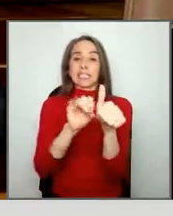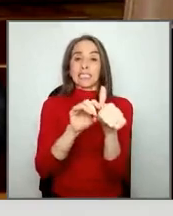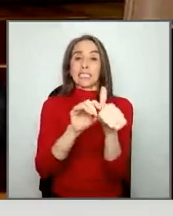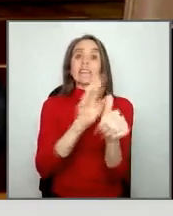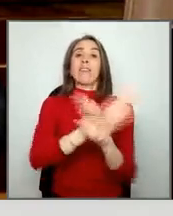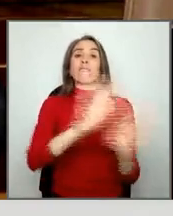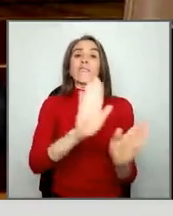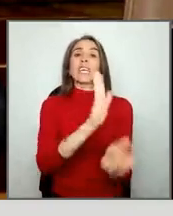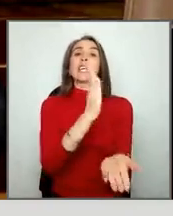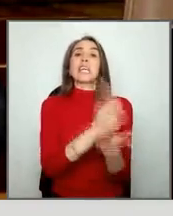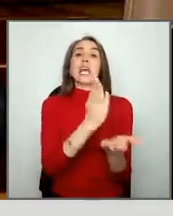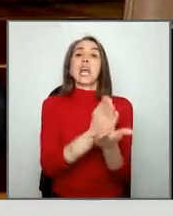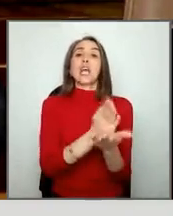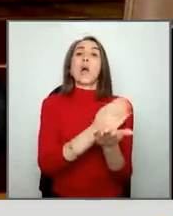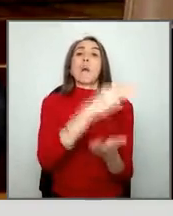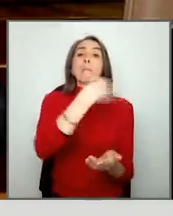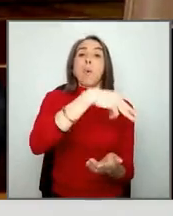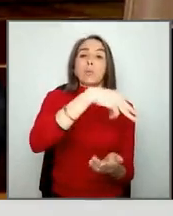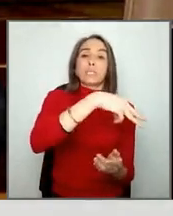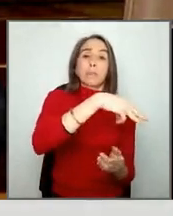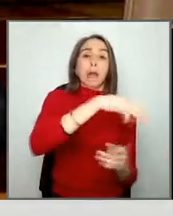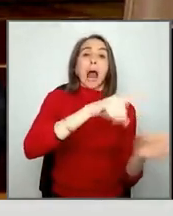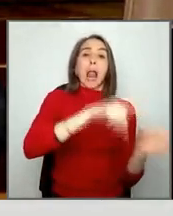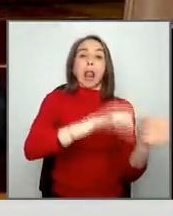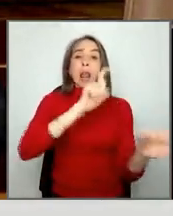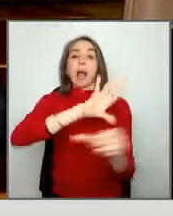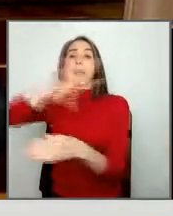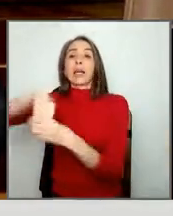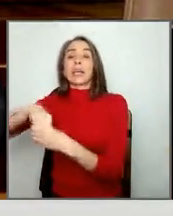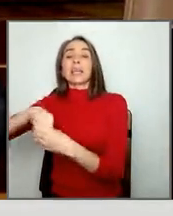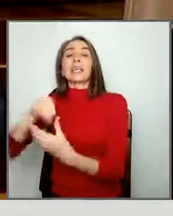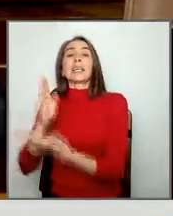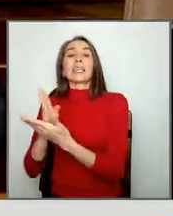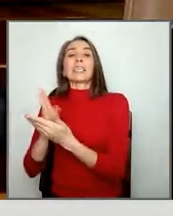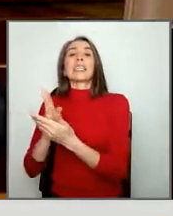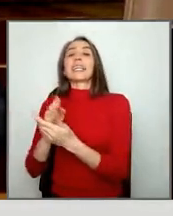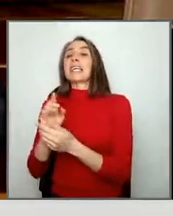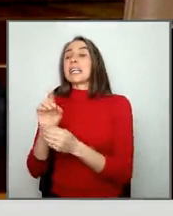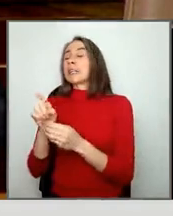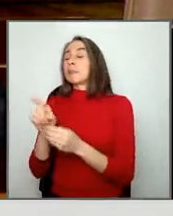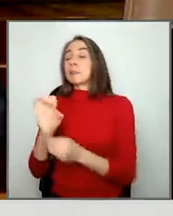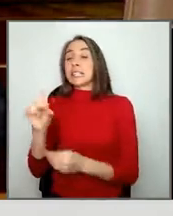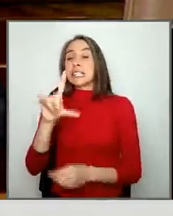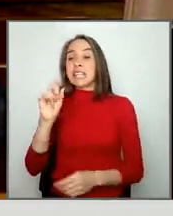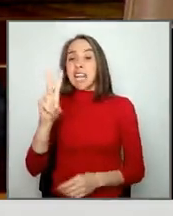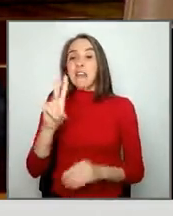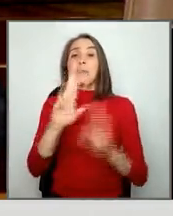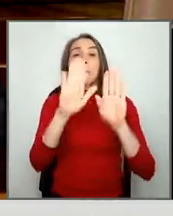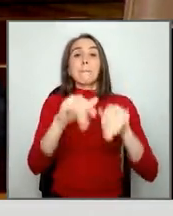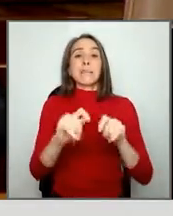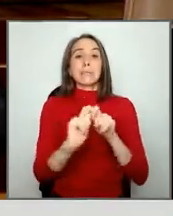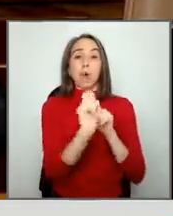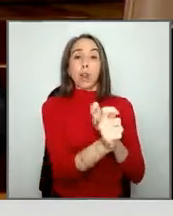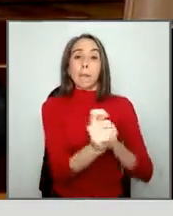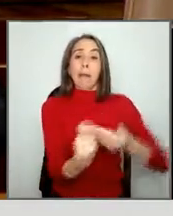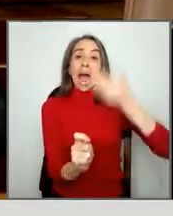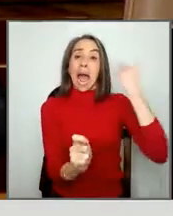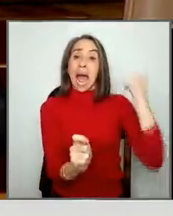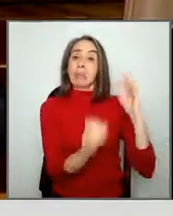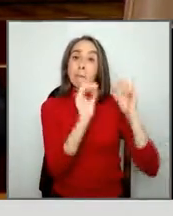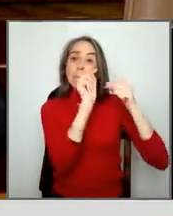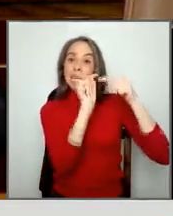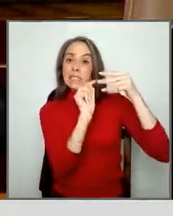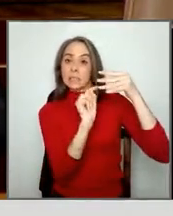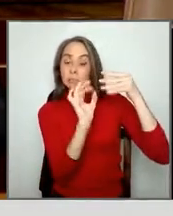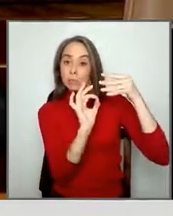locales de Educación mantendrán todas y cada una de las asignaciones que recibían siempre que sean pactado al menos en seis meses alternaciones chapas